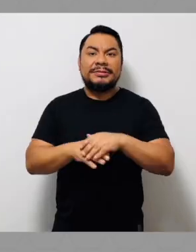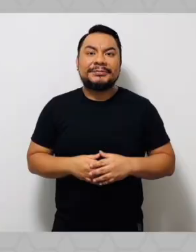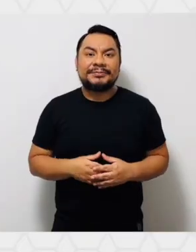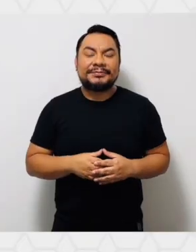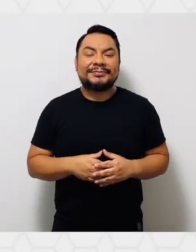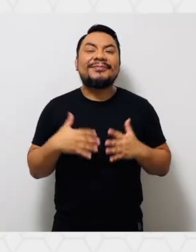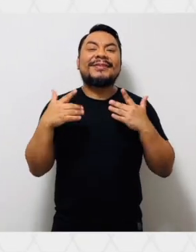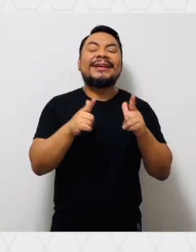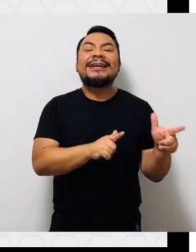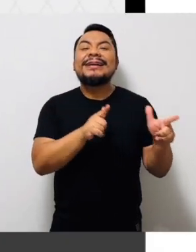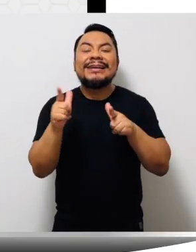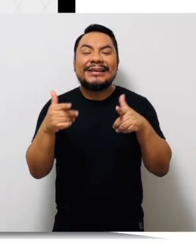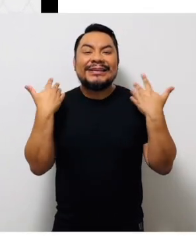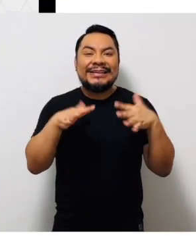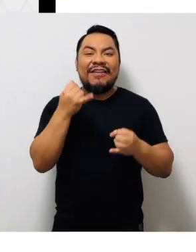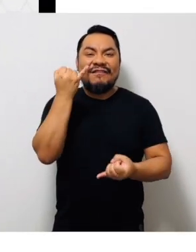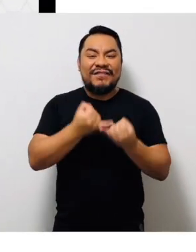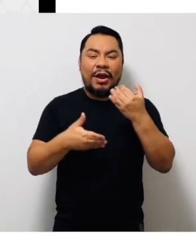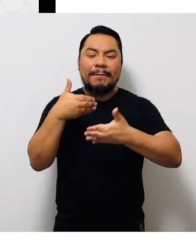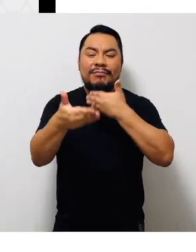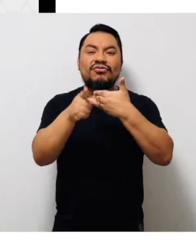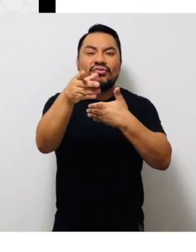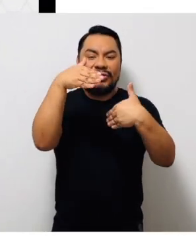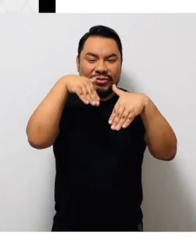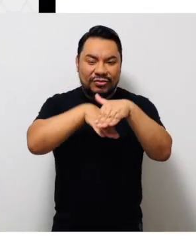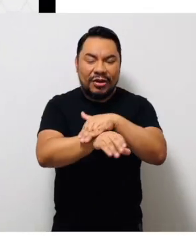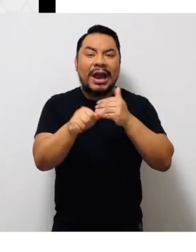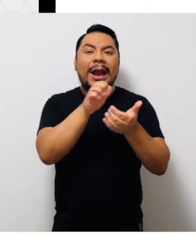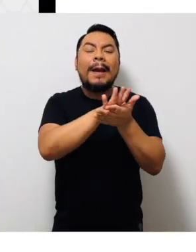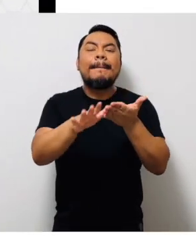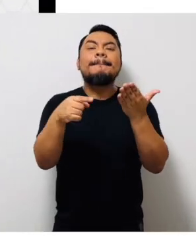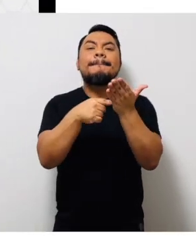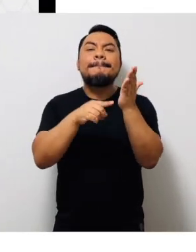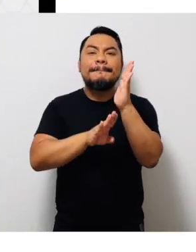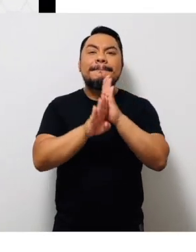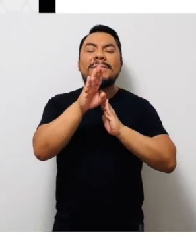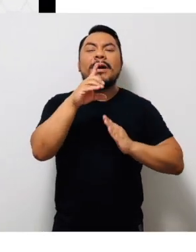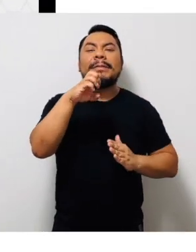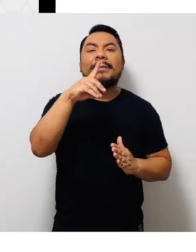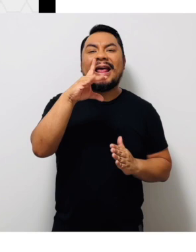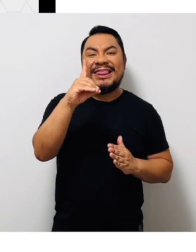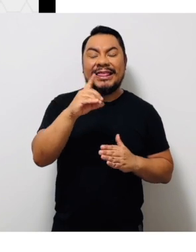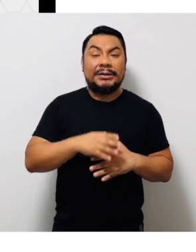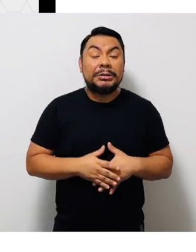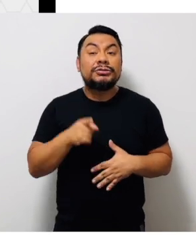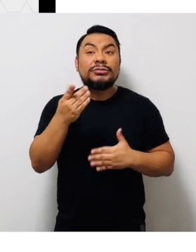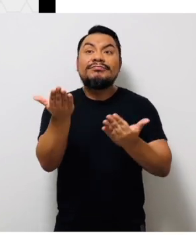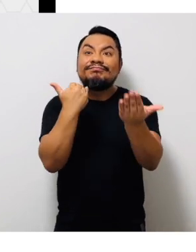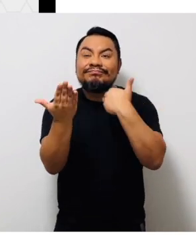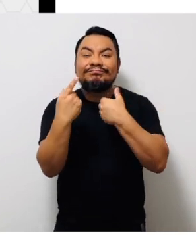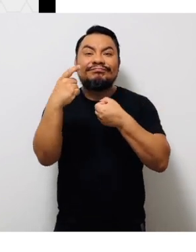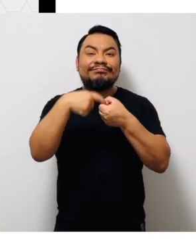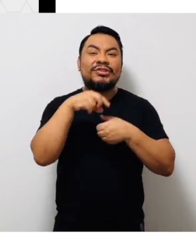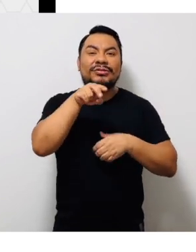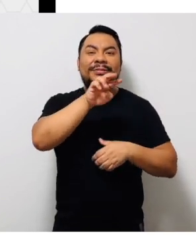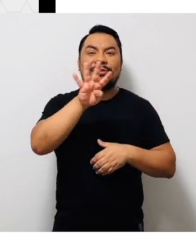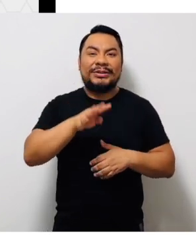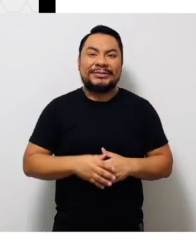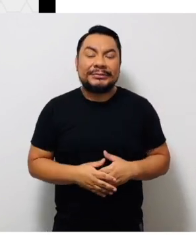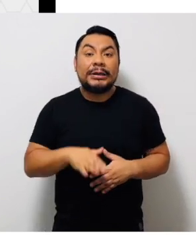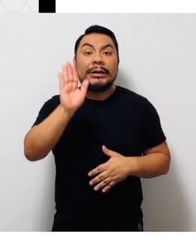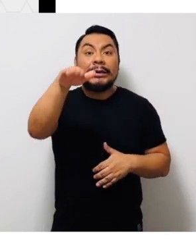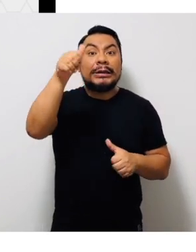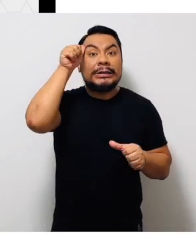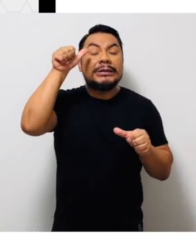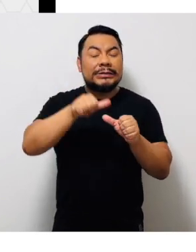concurso. ¡Listo! Has concluido tu proceso de postulación a beca técnico-productiva Reparet, convocatoria